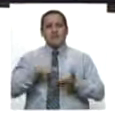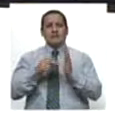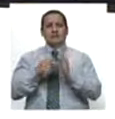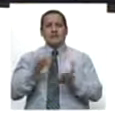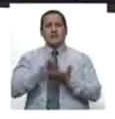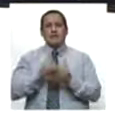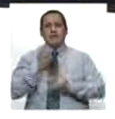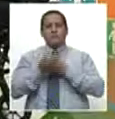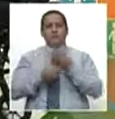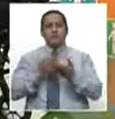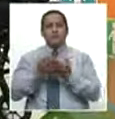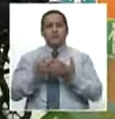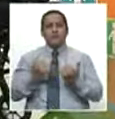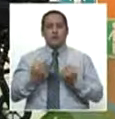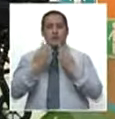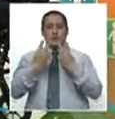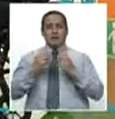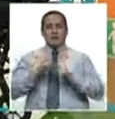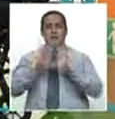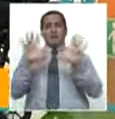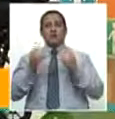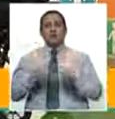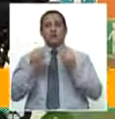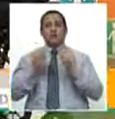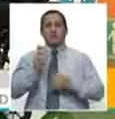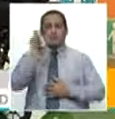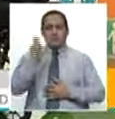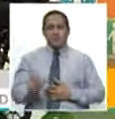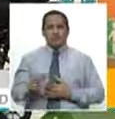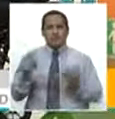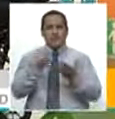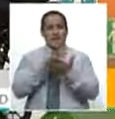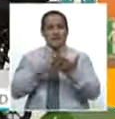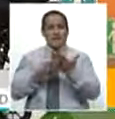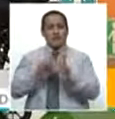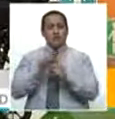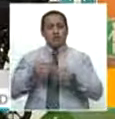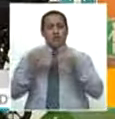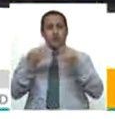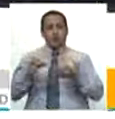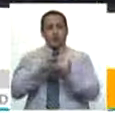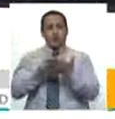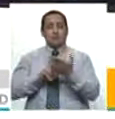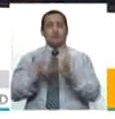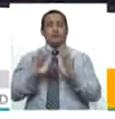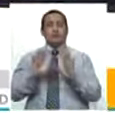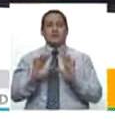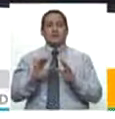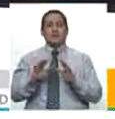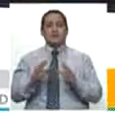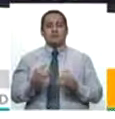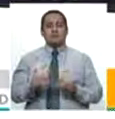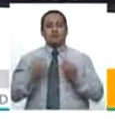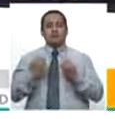qué es lo que te están informando. Claro, claro, porque también la persona que me lee, te repita si no me lee correctamente. Claro, exactamente.